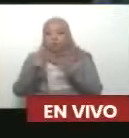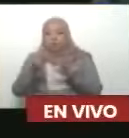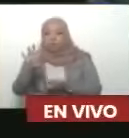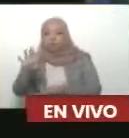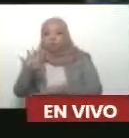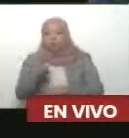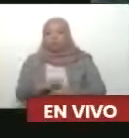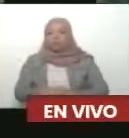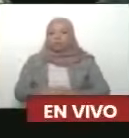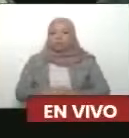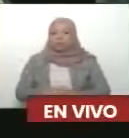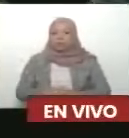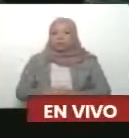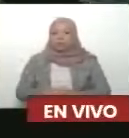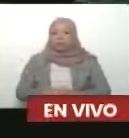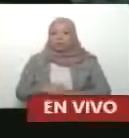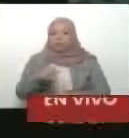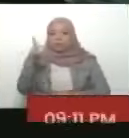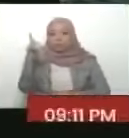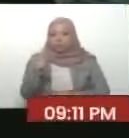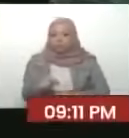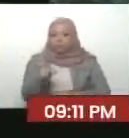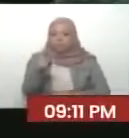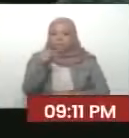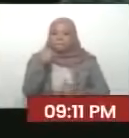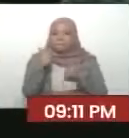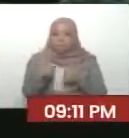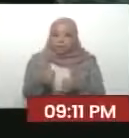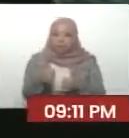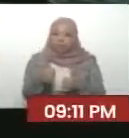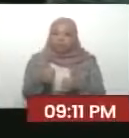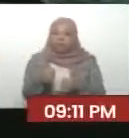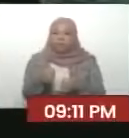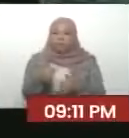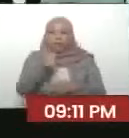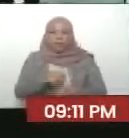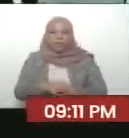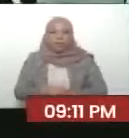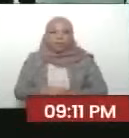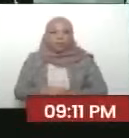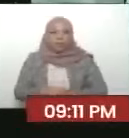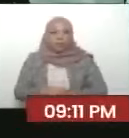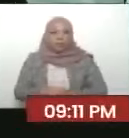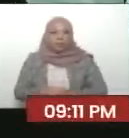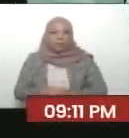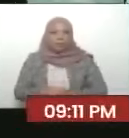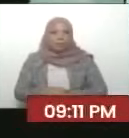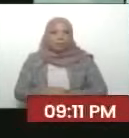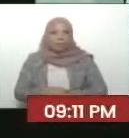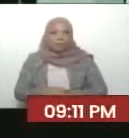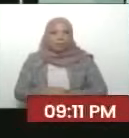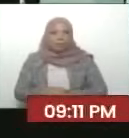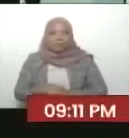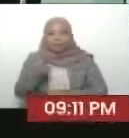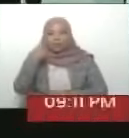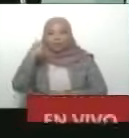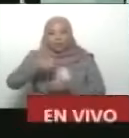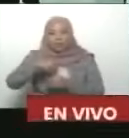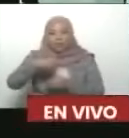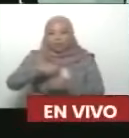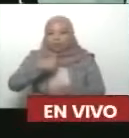892.464. Pim pum pa, aquí tengo bien. Consulta. Aquí está donde yo voto.